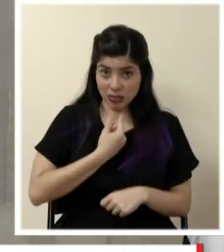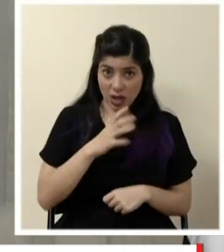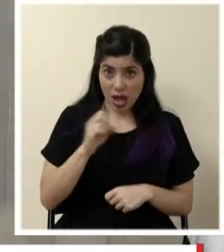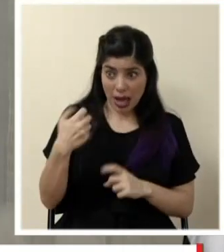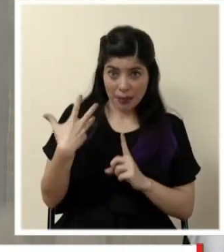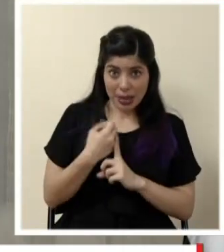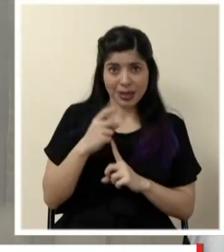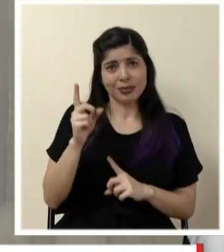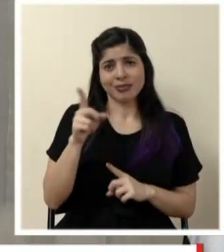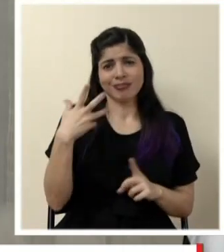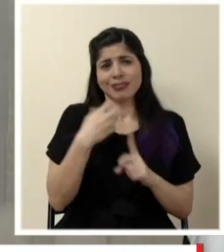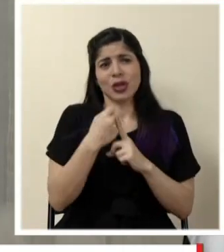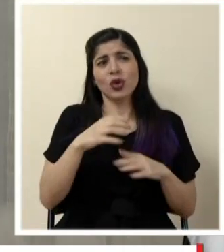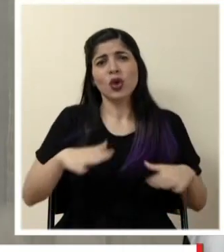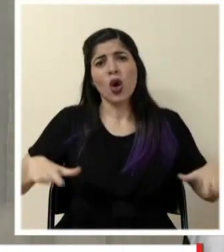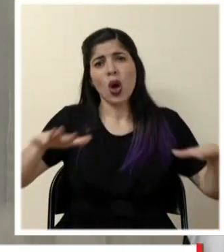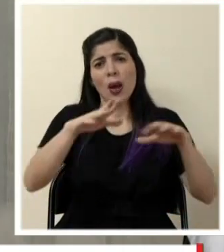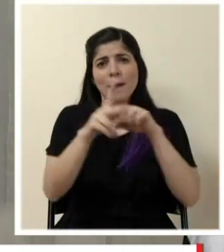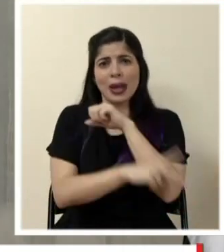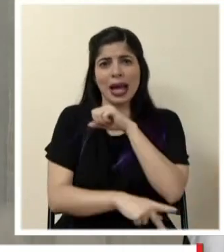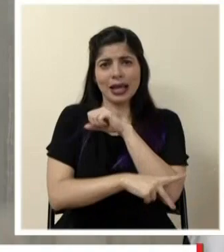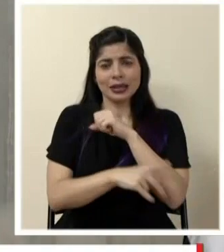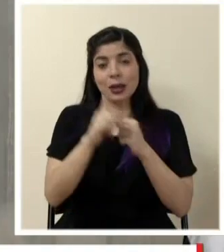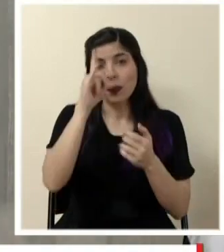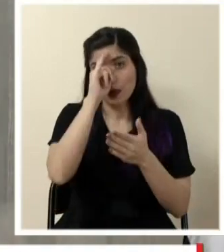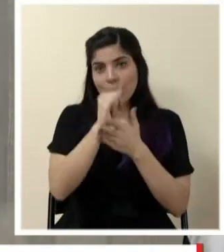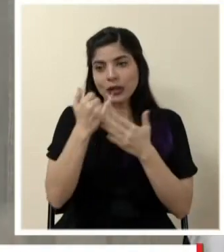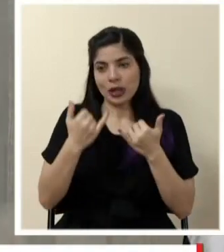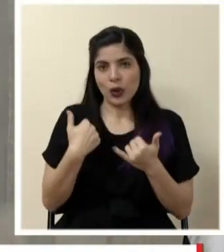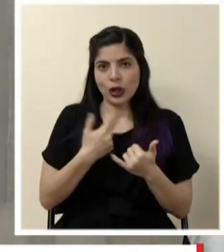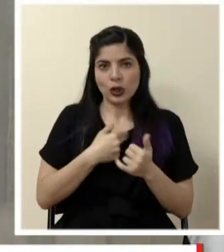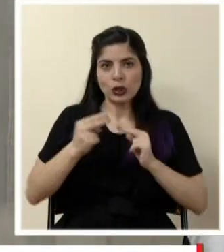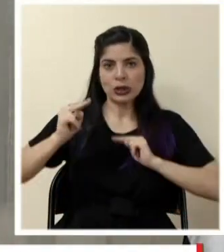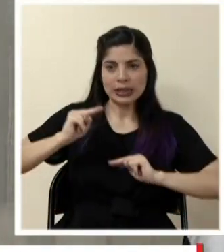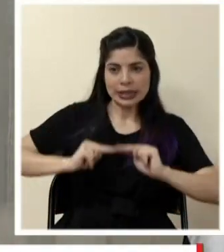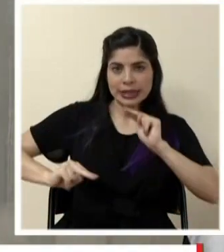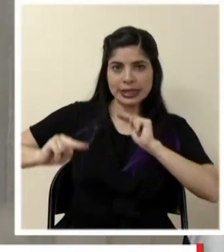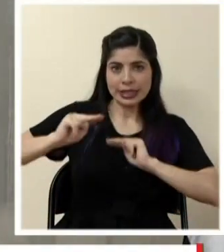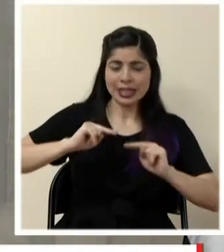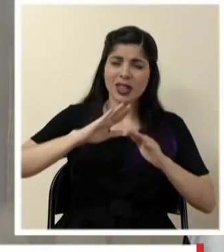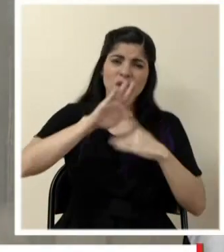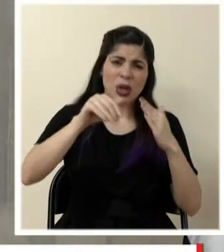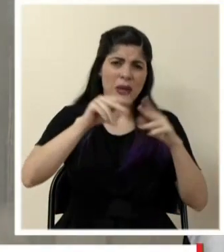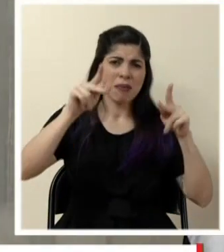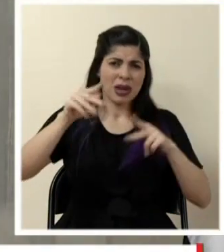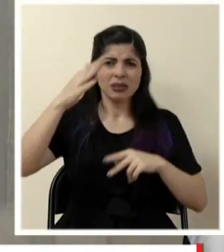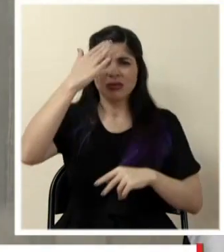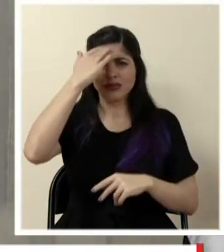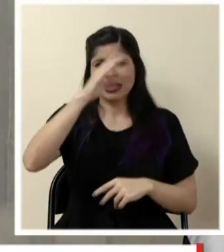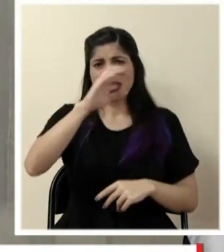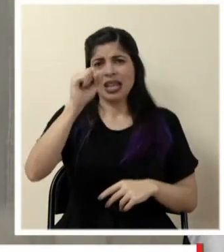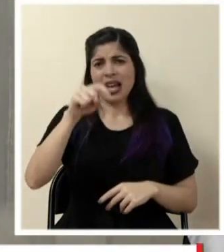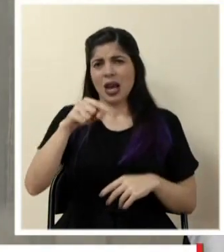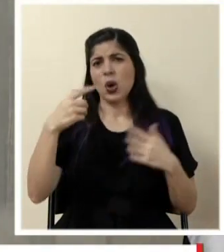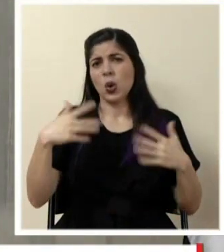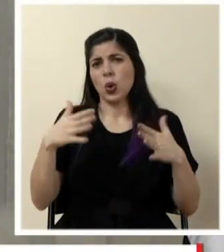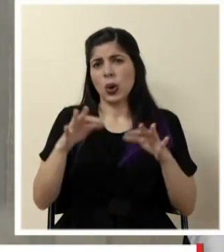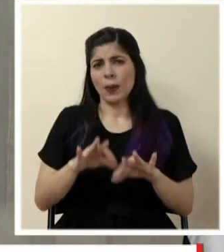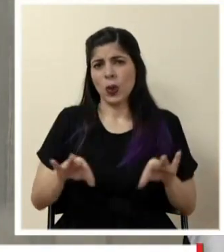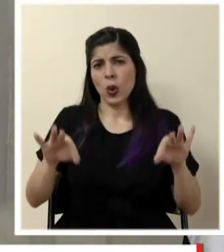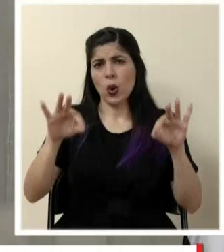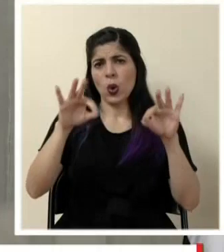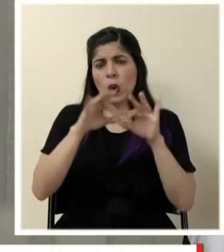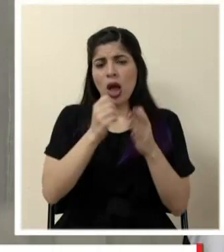ese contexto estamos negociando. Creo que todos sabemos la importancia que tiene la institución, la caja, para enfrentar una